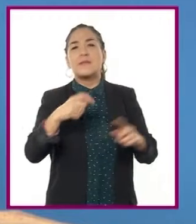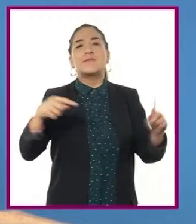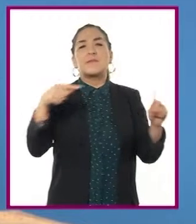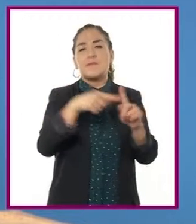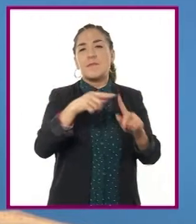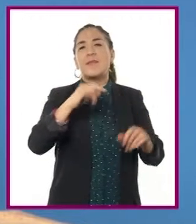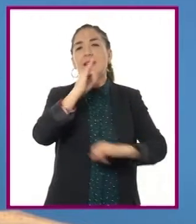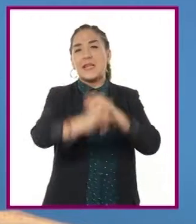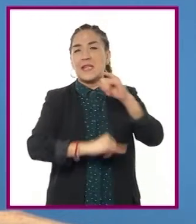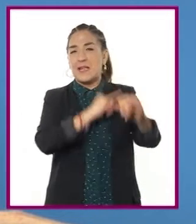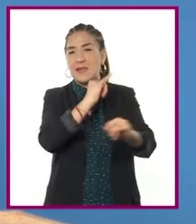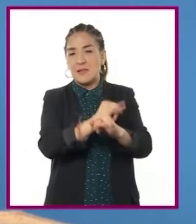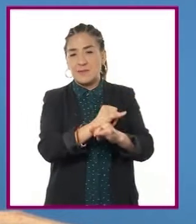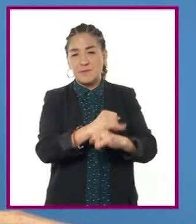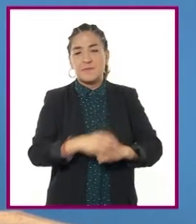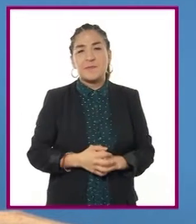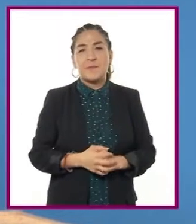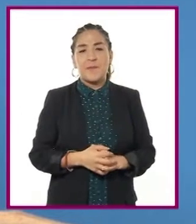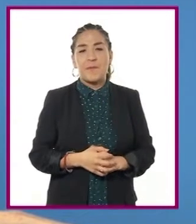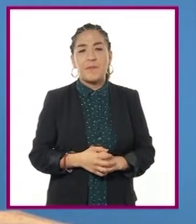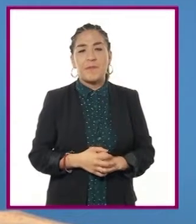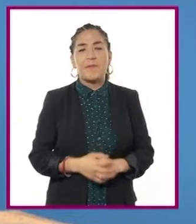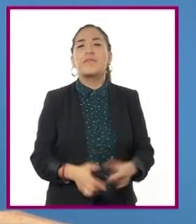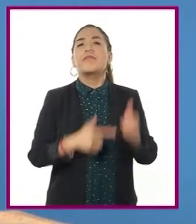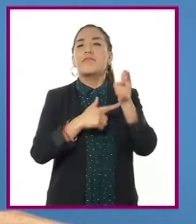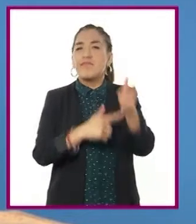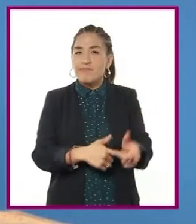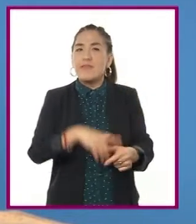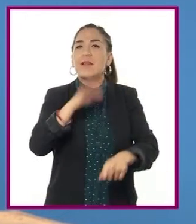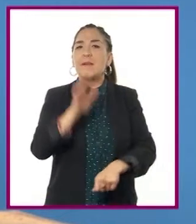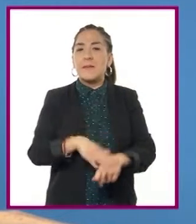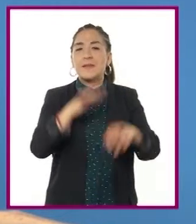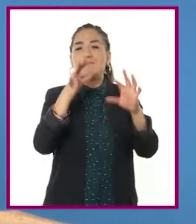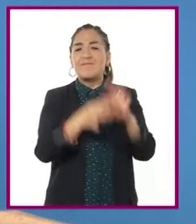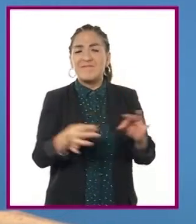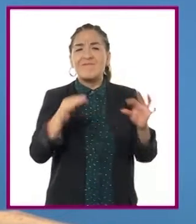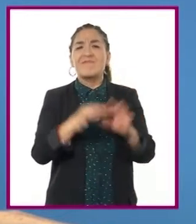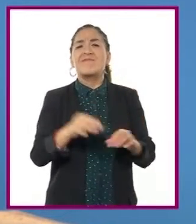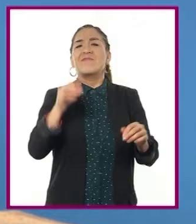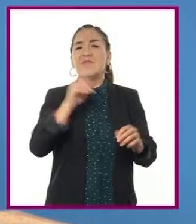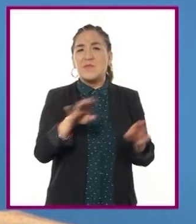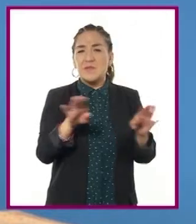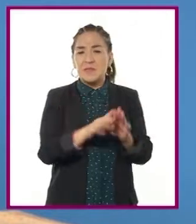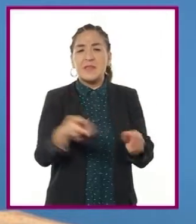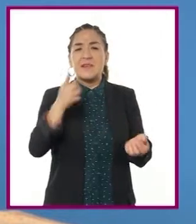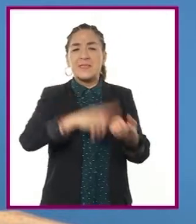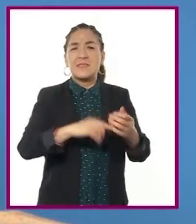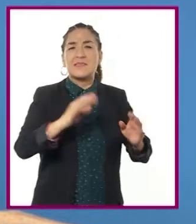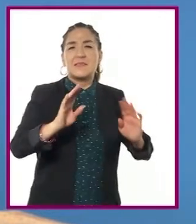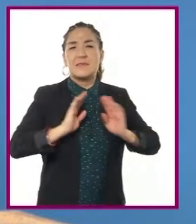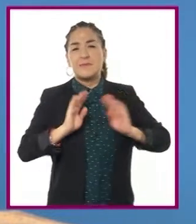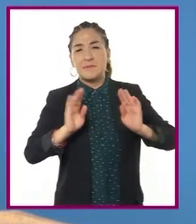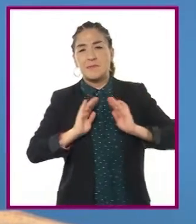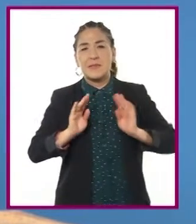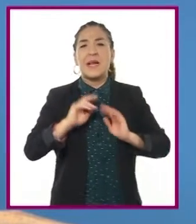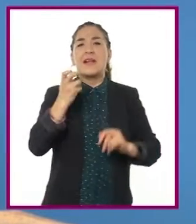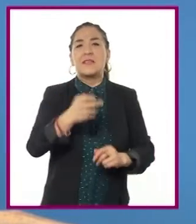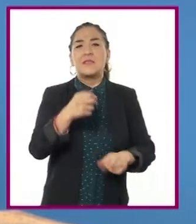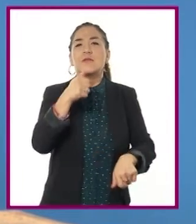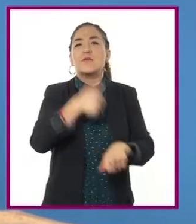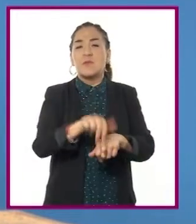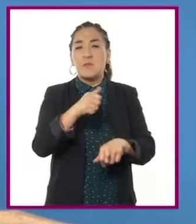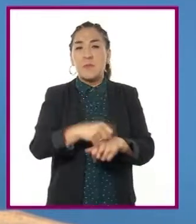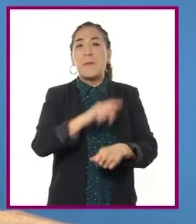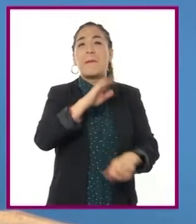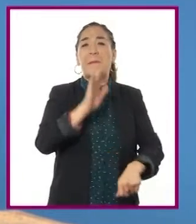relaciones internacionales. Seguían llenándose los arsenales y cada vez era mayor el número de países que